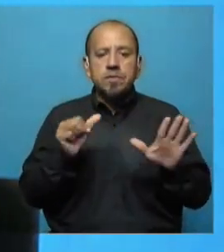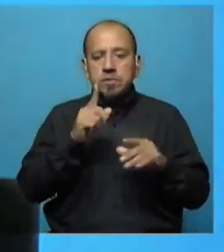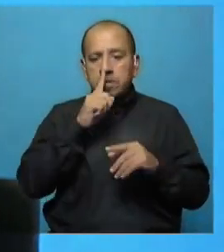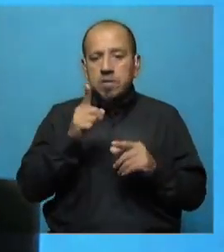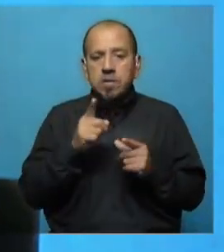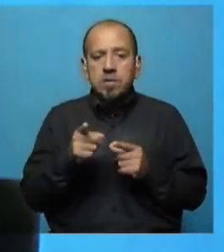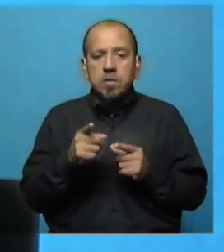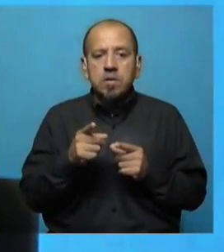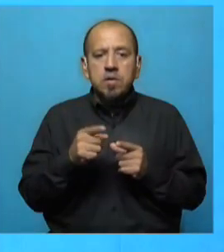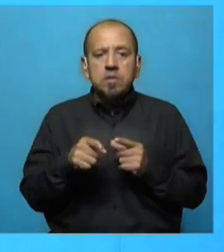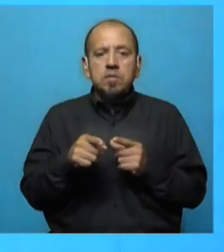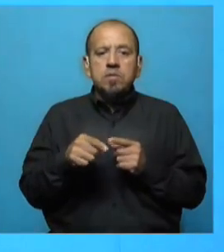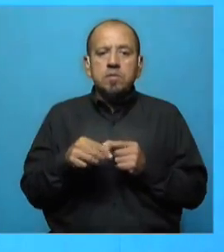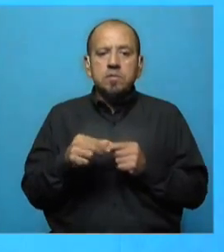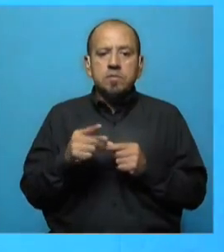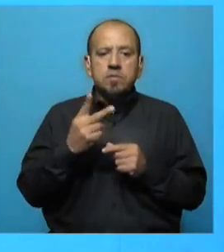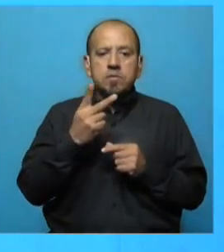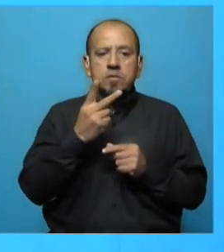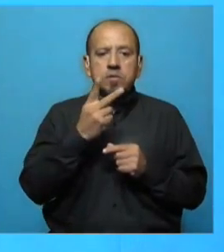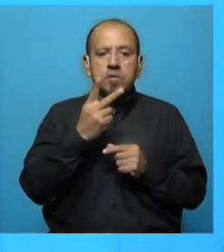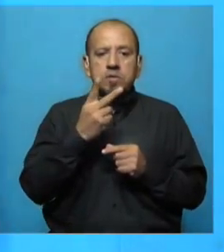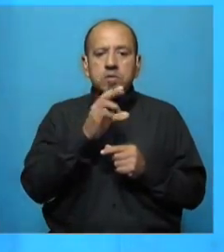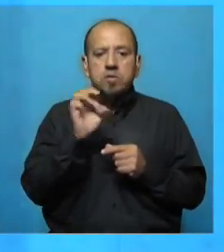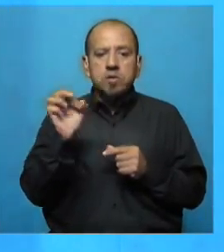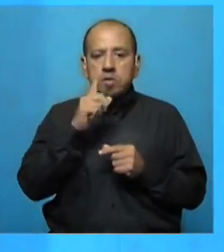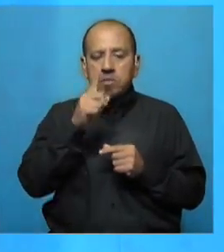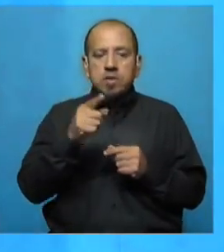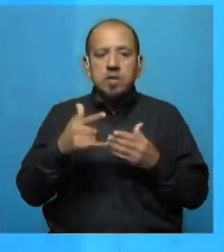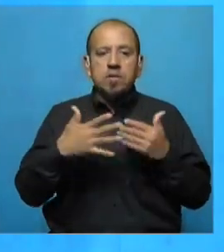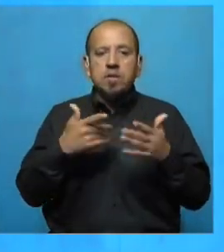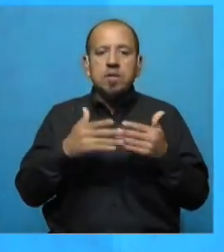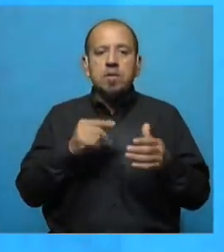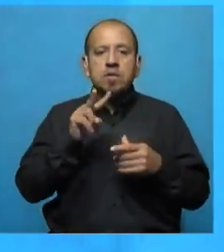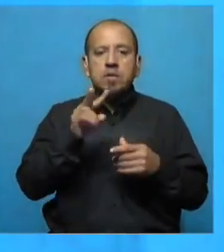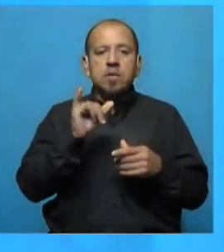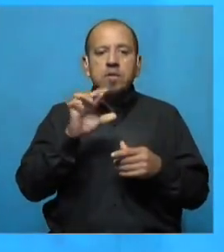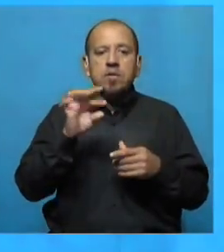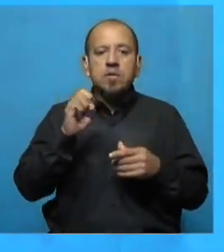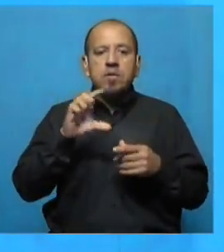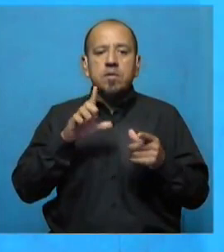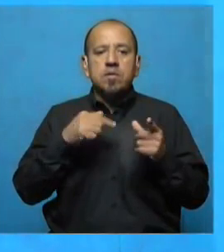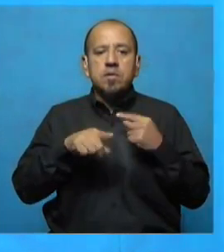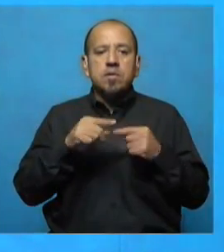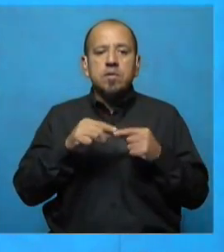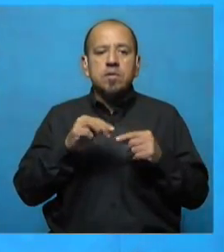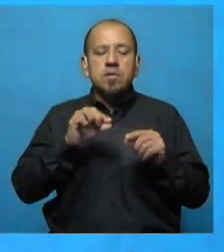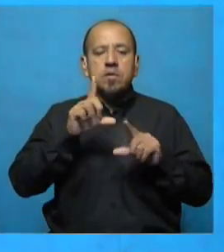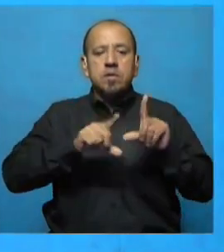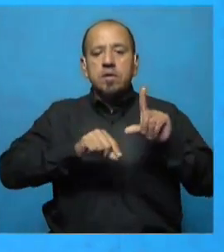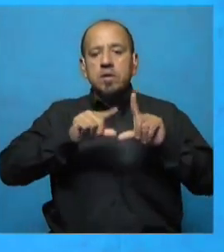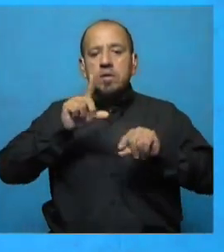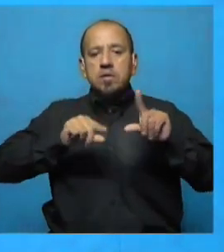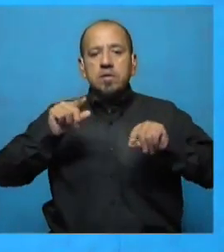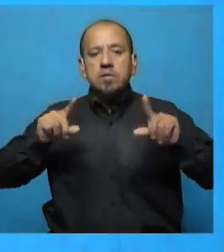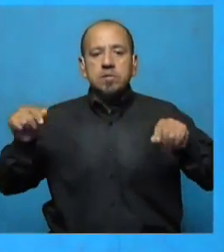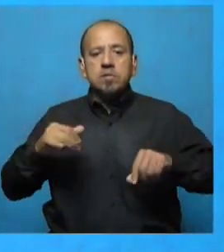este ya van 200.000 personas visitando la feria virtual que en realidad yo tengo acceso a eso por las estadísticas que me da la herramienta de